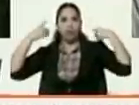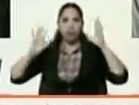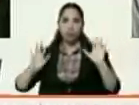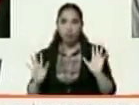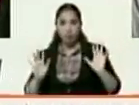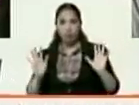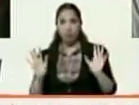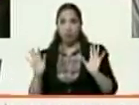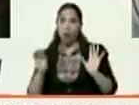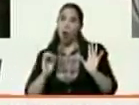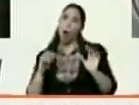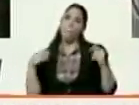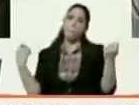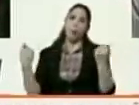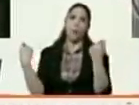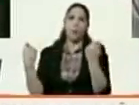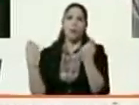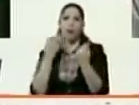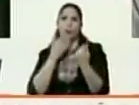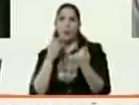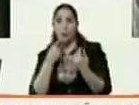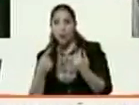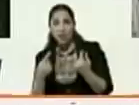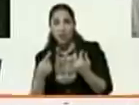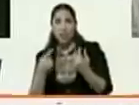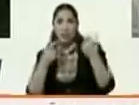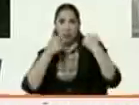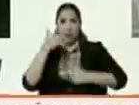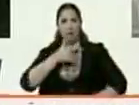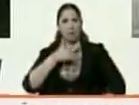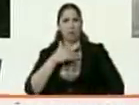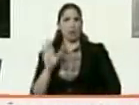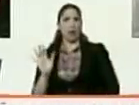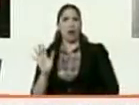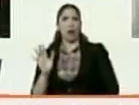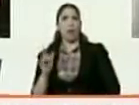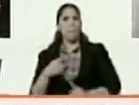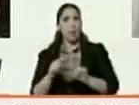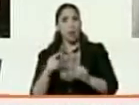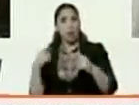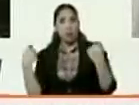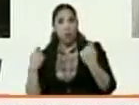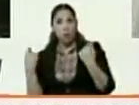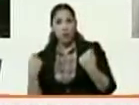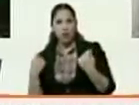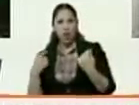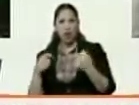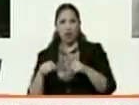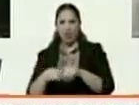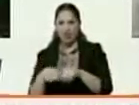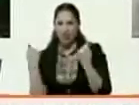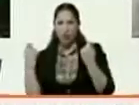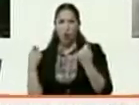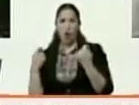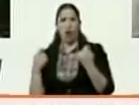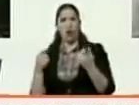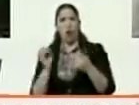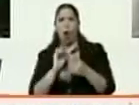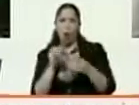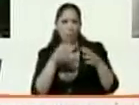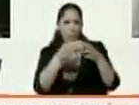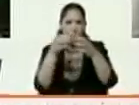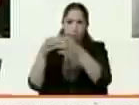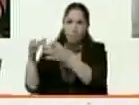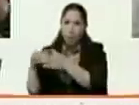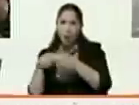que andan promoviendo, que dicen que son chavistas, andan promoviendo divisiones o sectores dentro de la